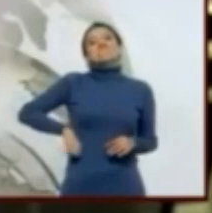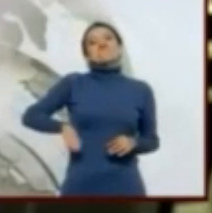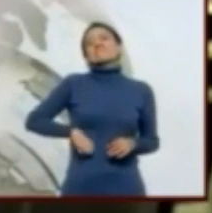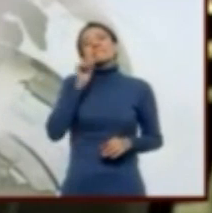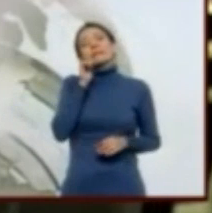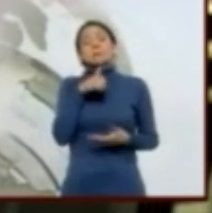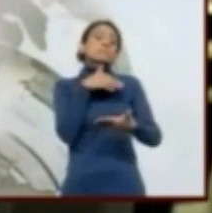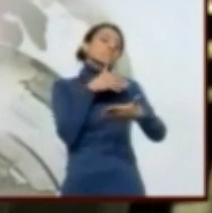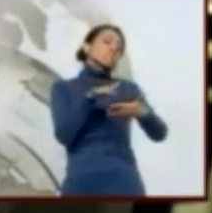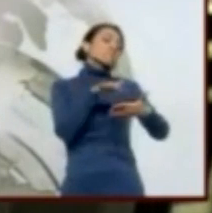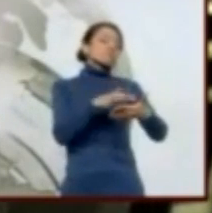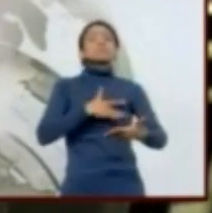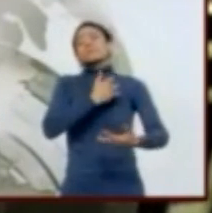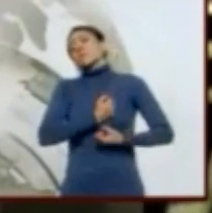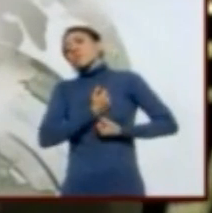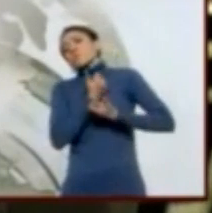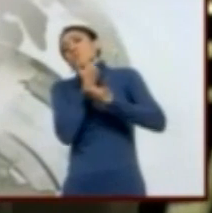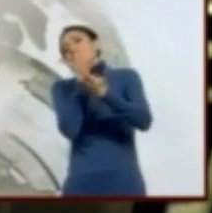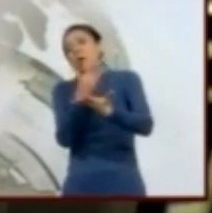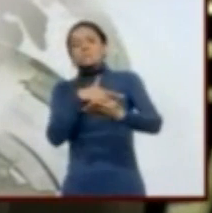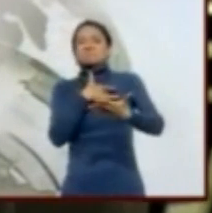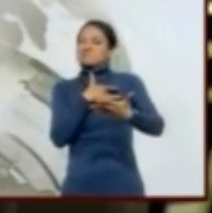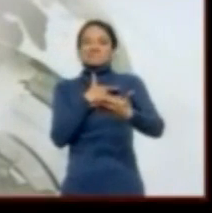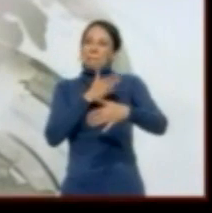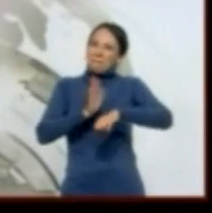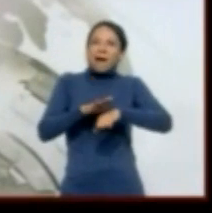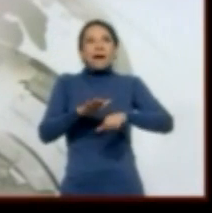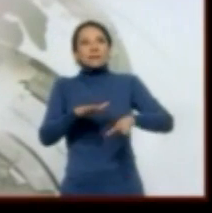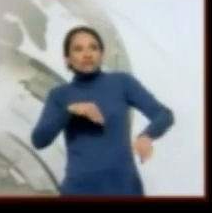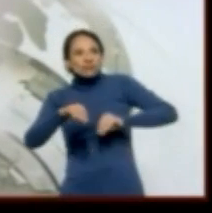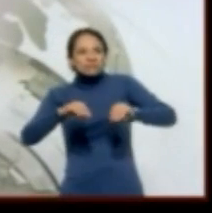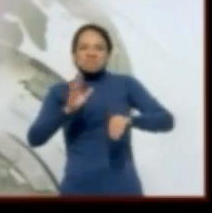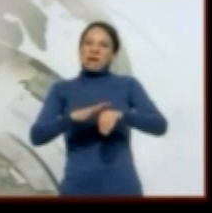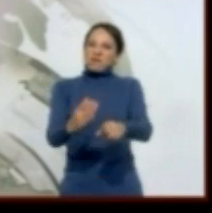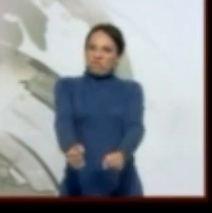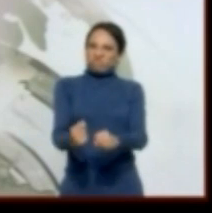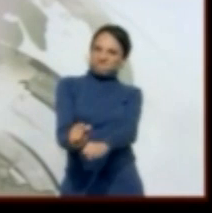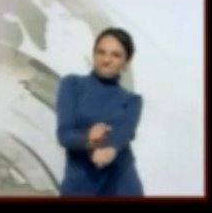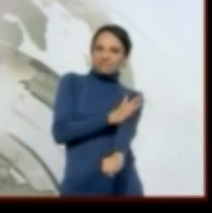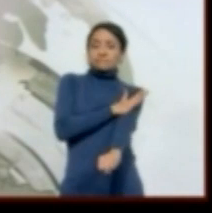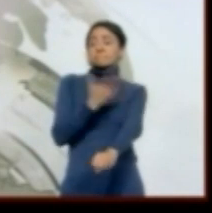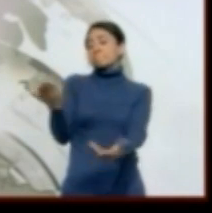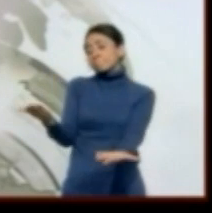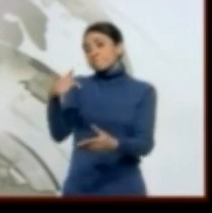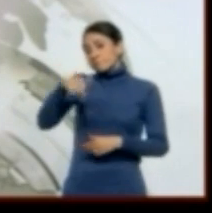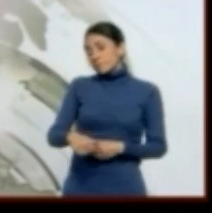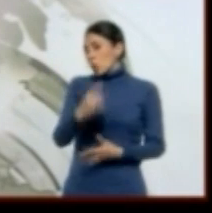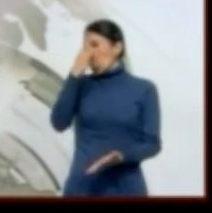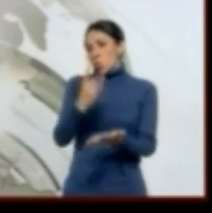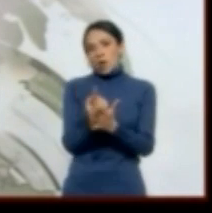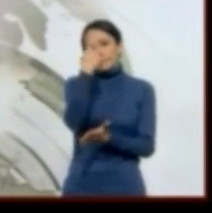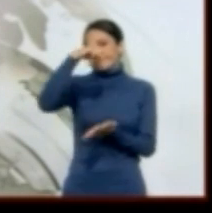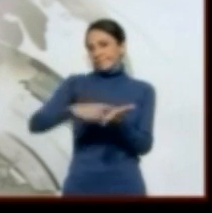típica lectura, es más bien mucho más dinámica, mucho más enérgica. Bien, Adriana, es única presentación, pero sí